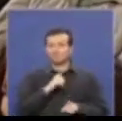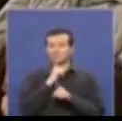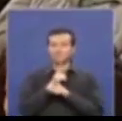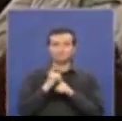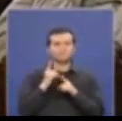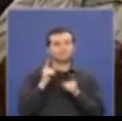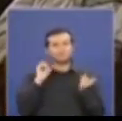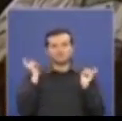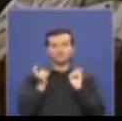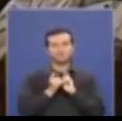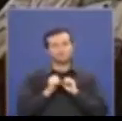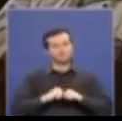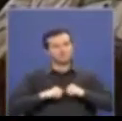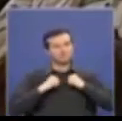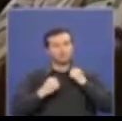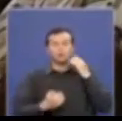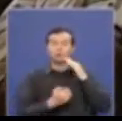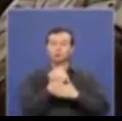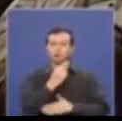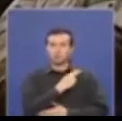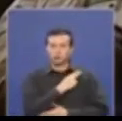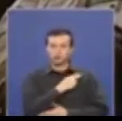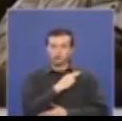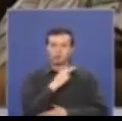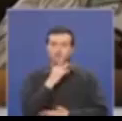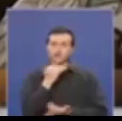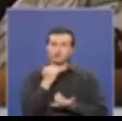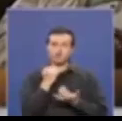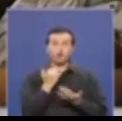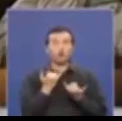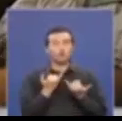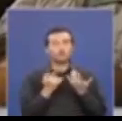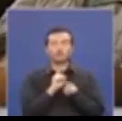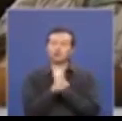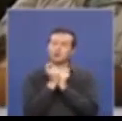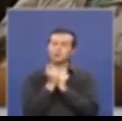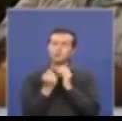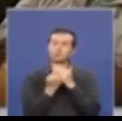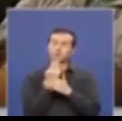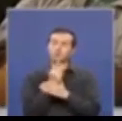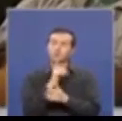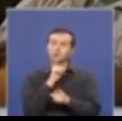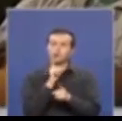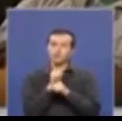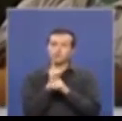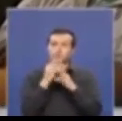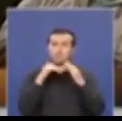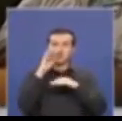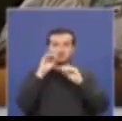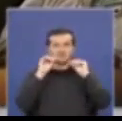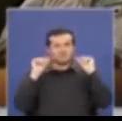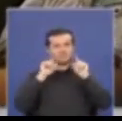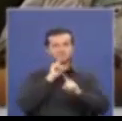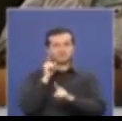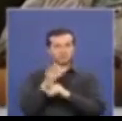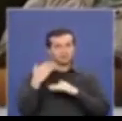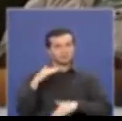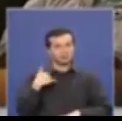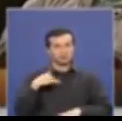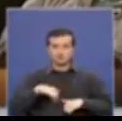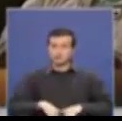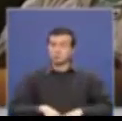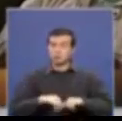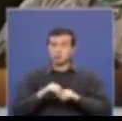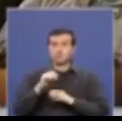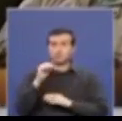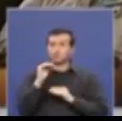es drástico. Tenemos otra universidad, una universidad más democrática, más pertinente, de mucha mayor calidad. Tenemos que seguir